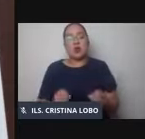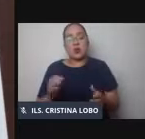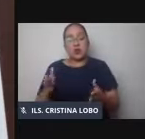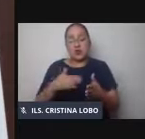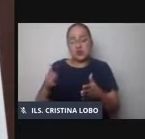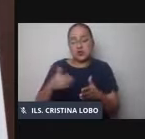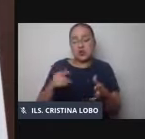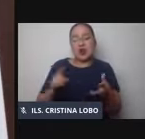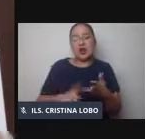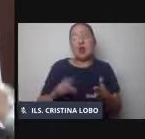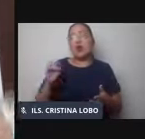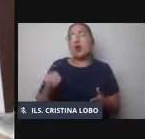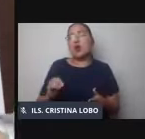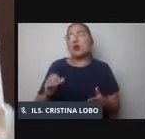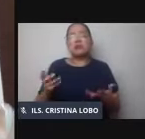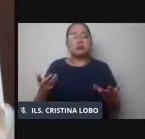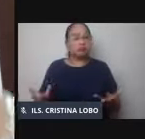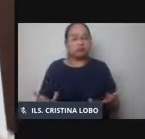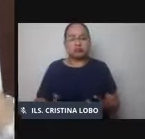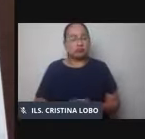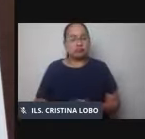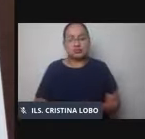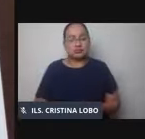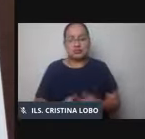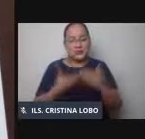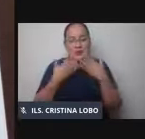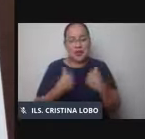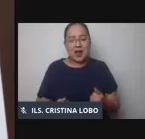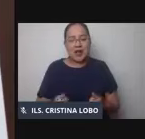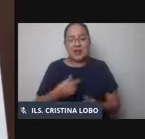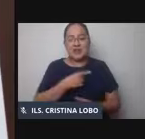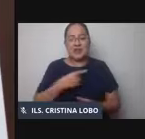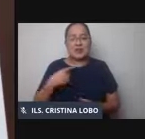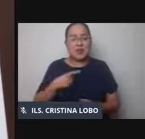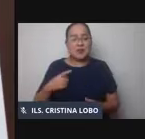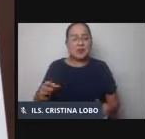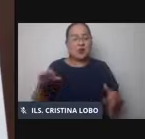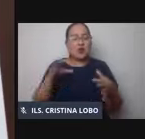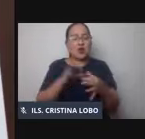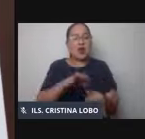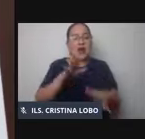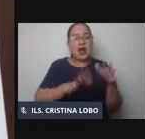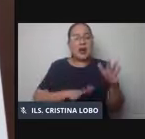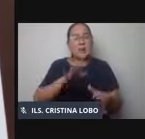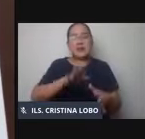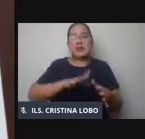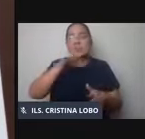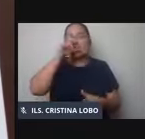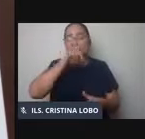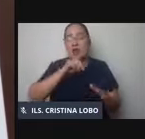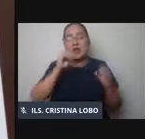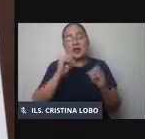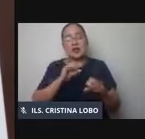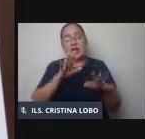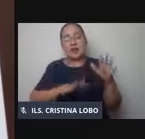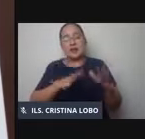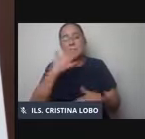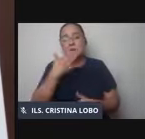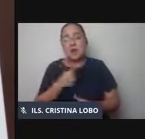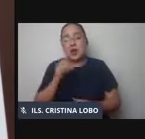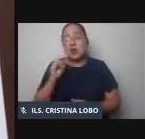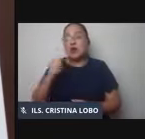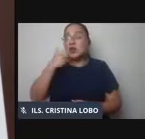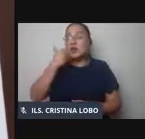para dedicar juego. Entonces, tengo que justificar de alguna manera la ausencia o la preferencia por